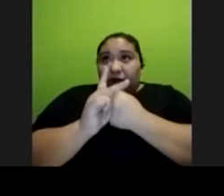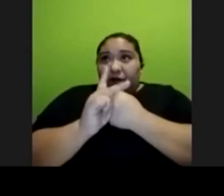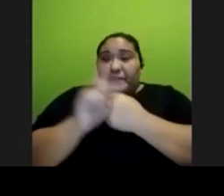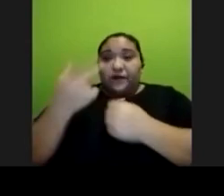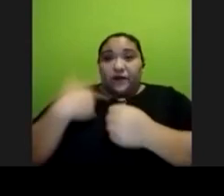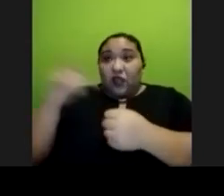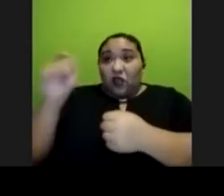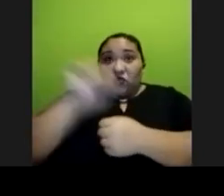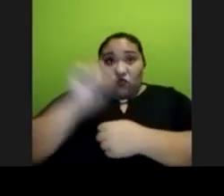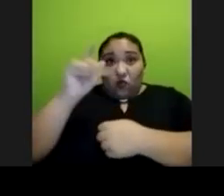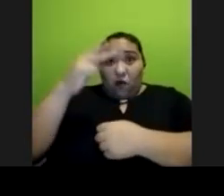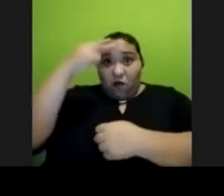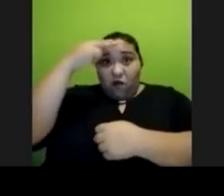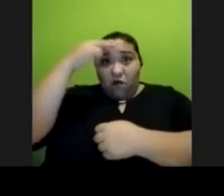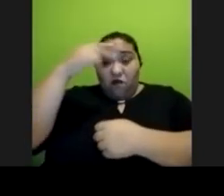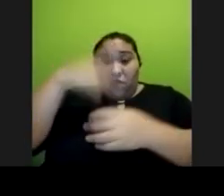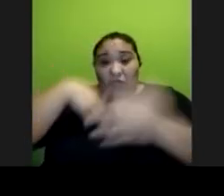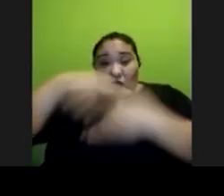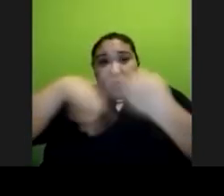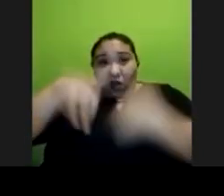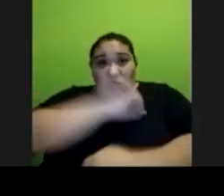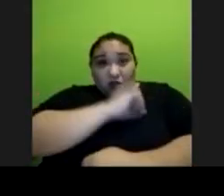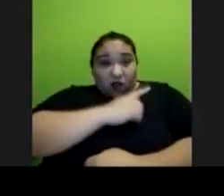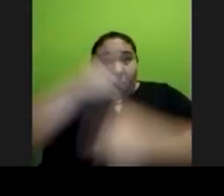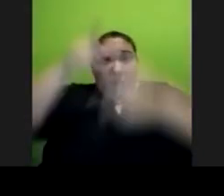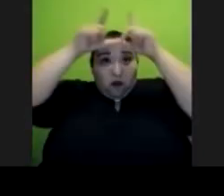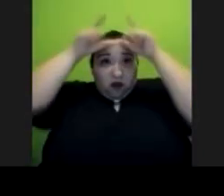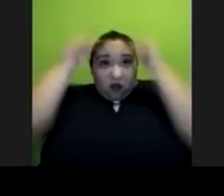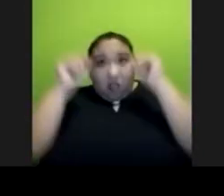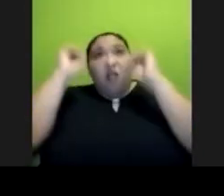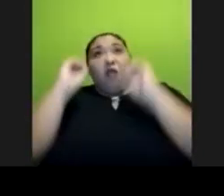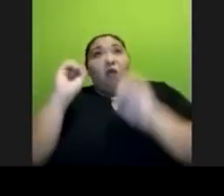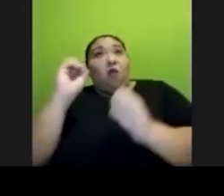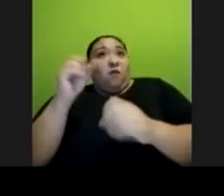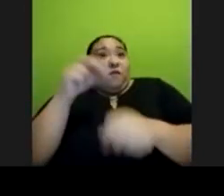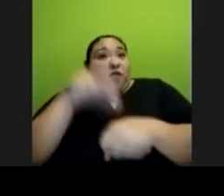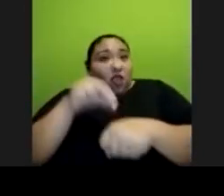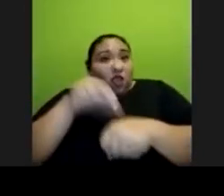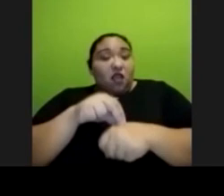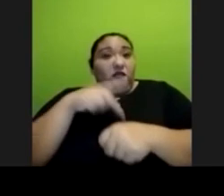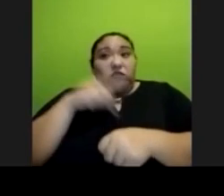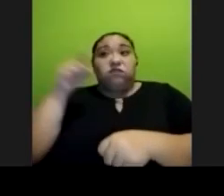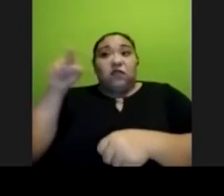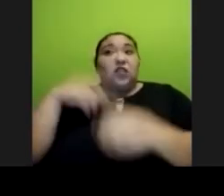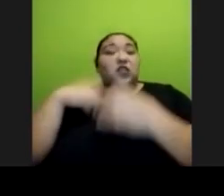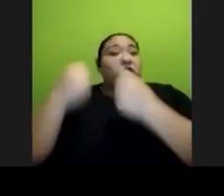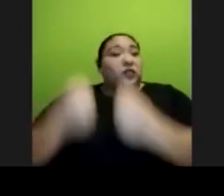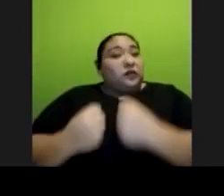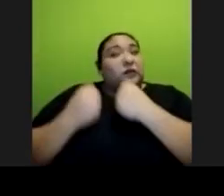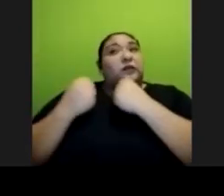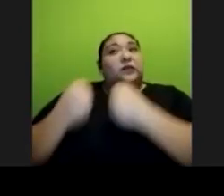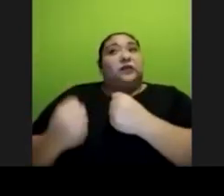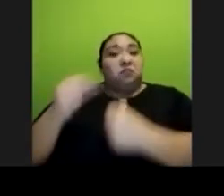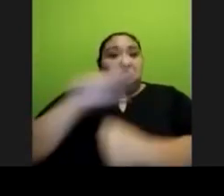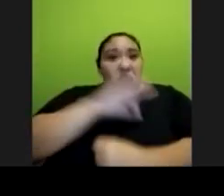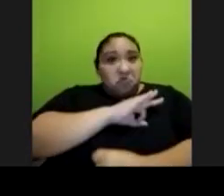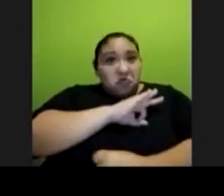la SEP, con la COMAC, para asegurar que esas personas pueden convalidar sus